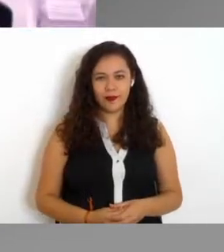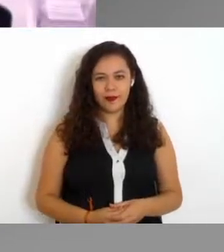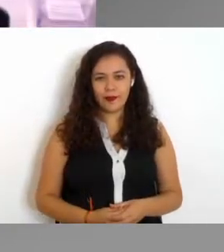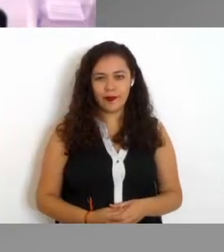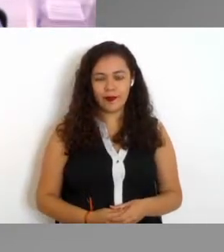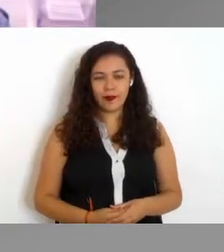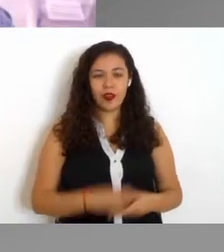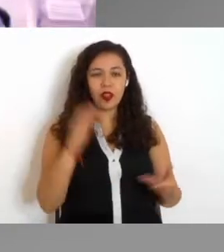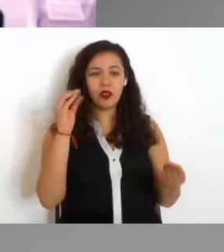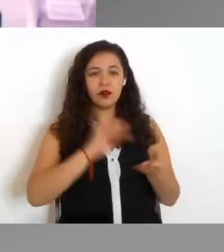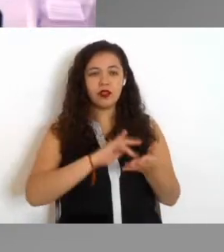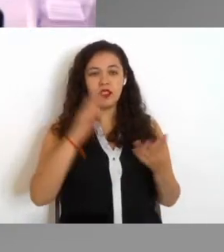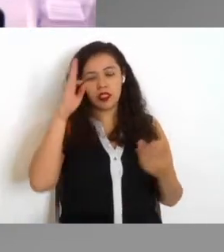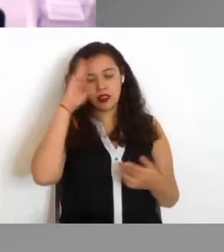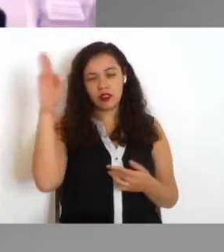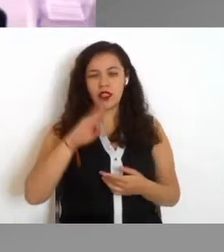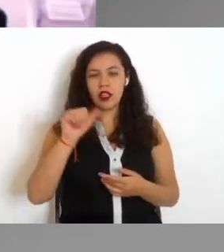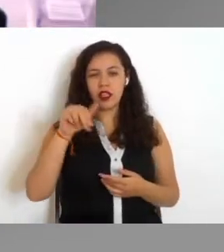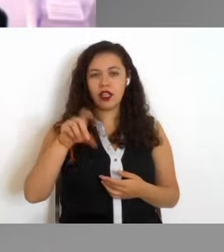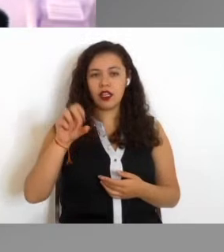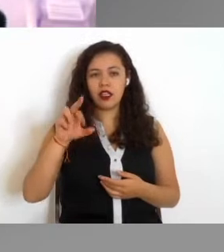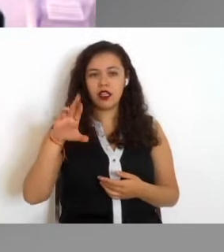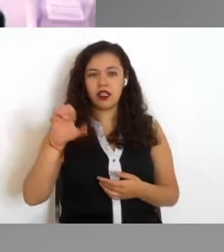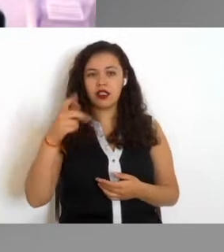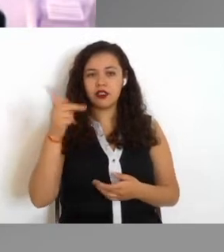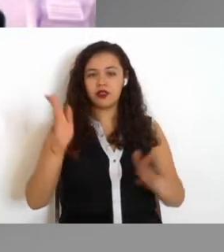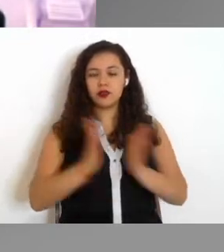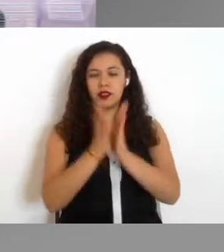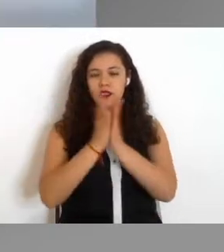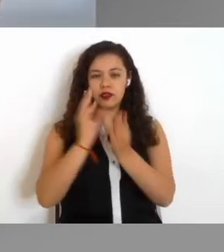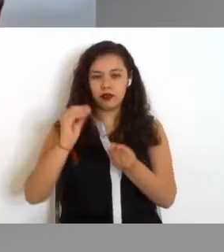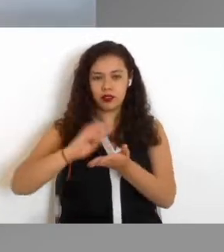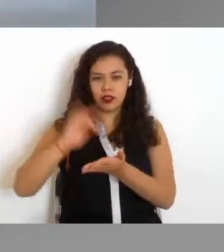Agradecemos al maestro Andrés por su participación.